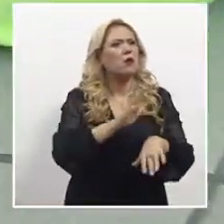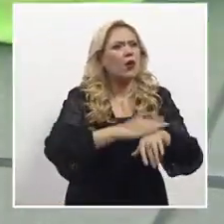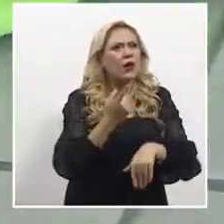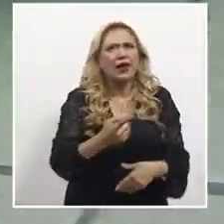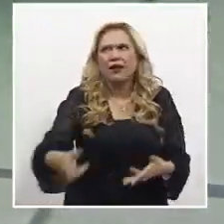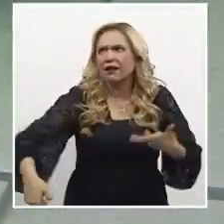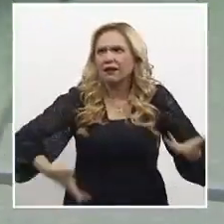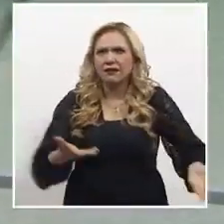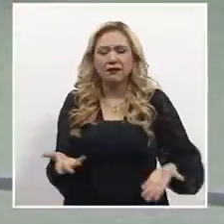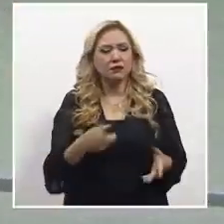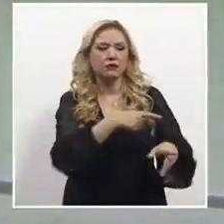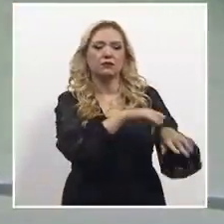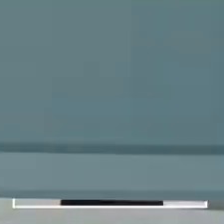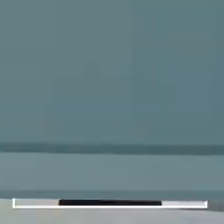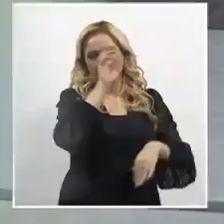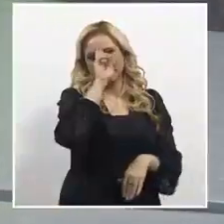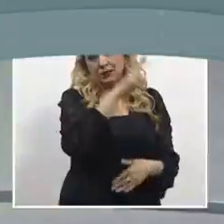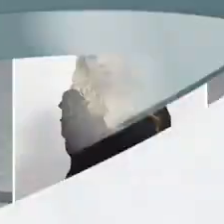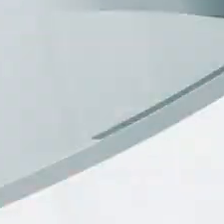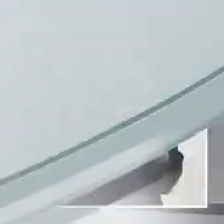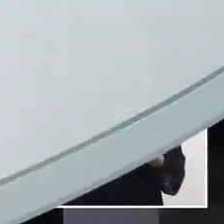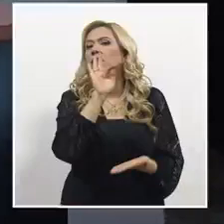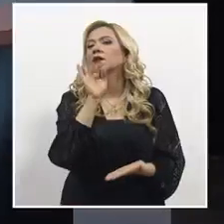del trabajador.